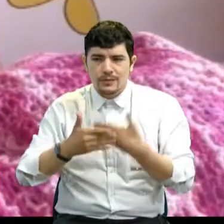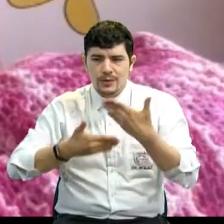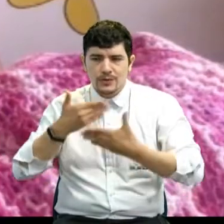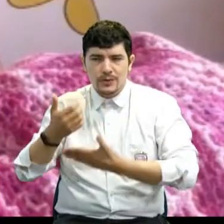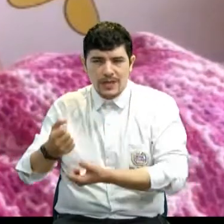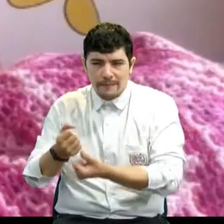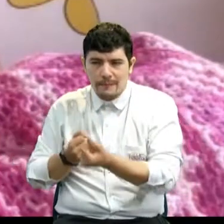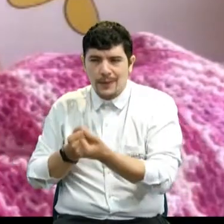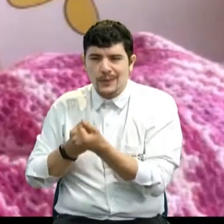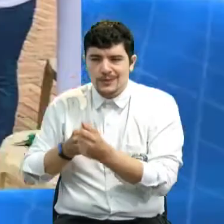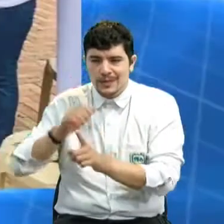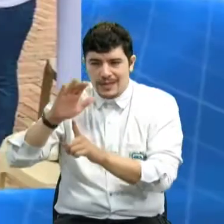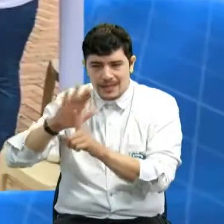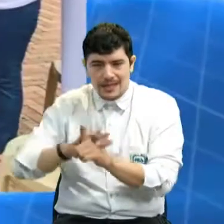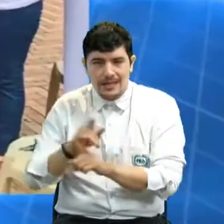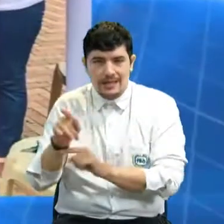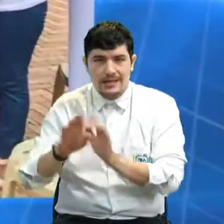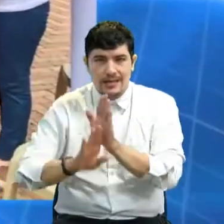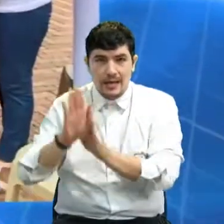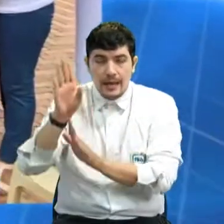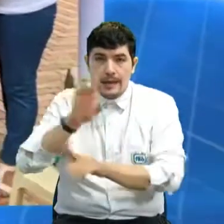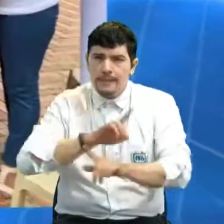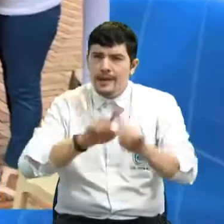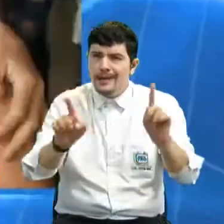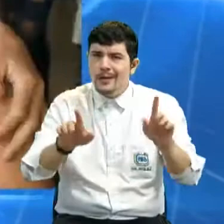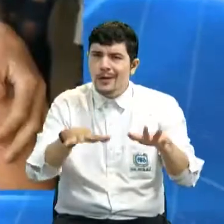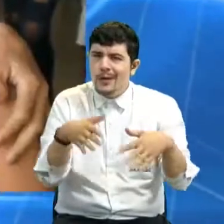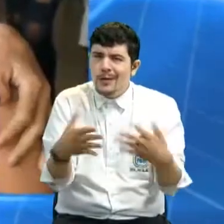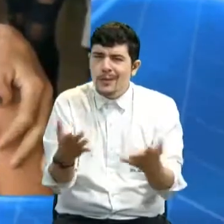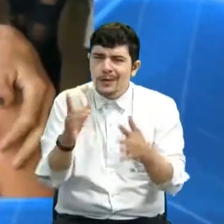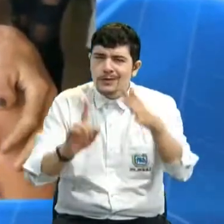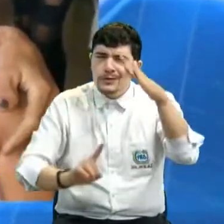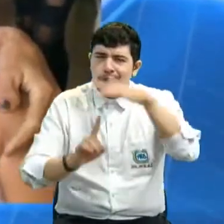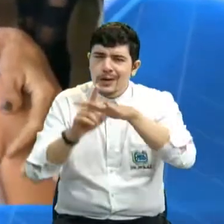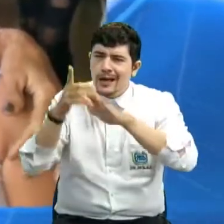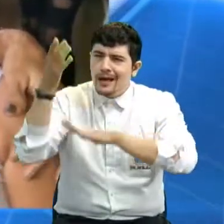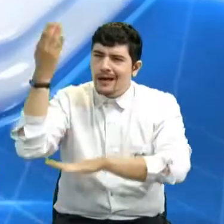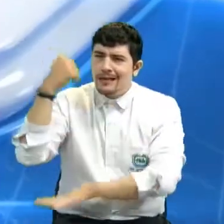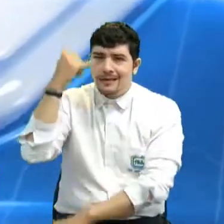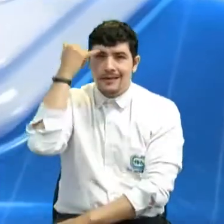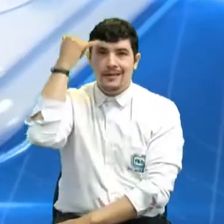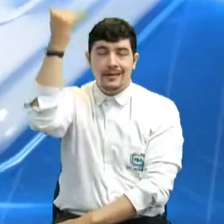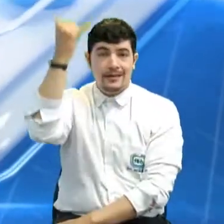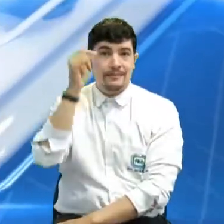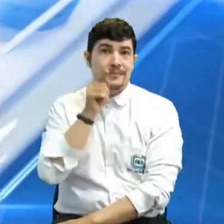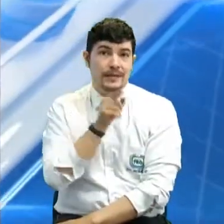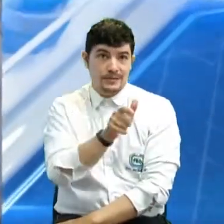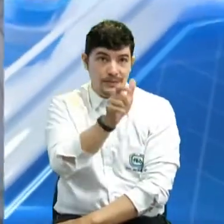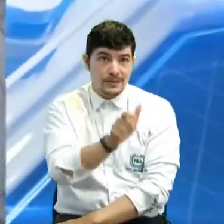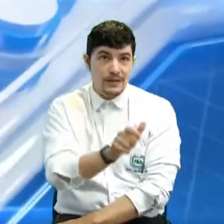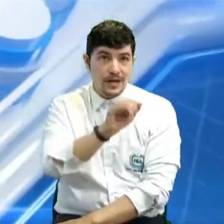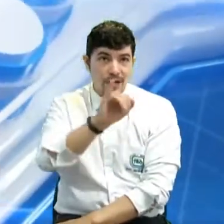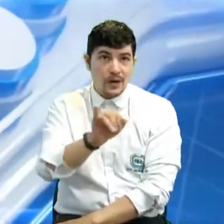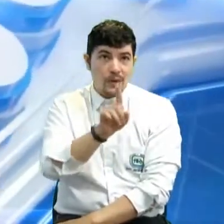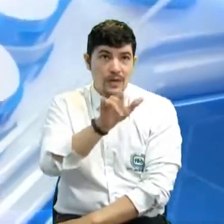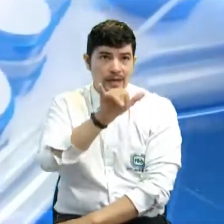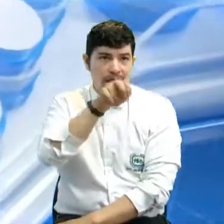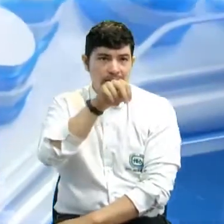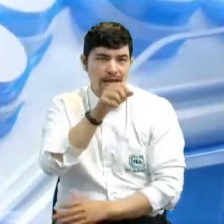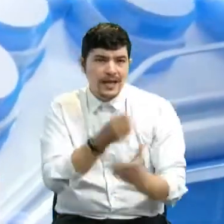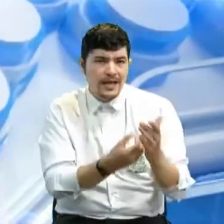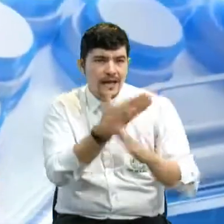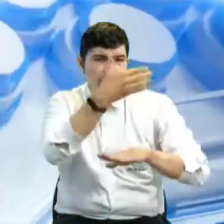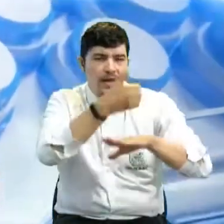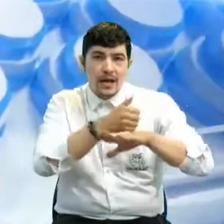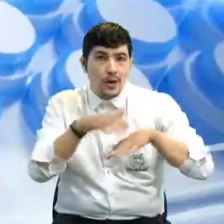para superar esta situación pero de qué manera sale esta idea juliana ramírez fundadora del grupo nos cuenta nace a partir del